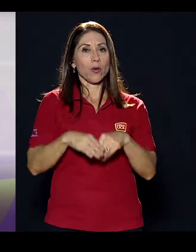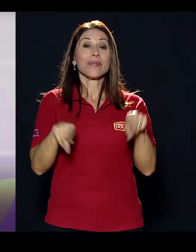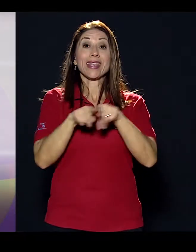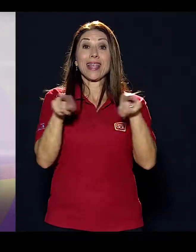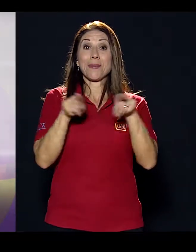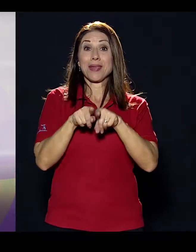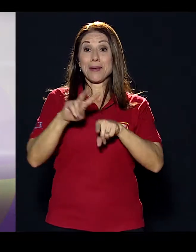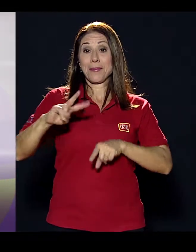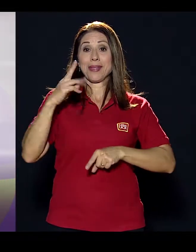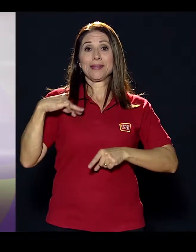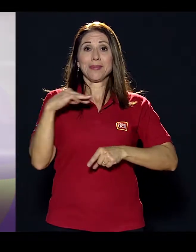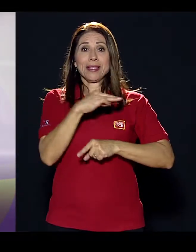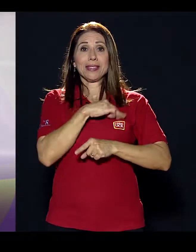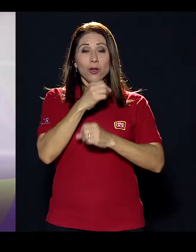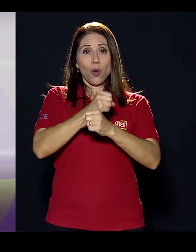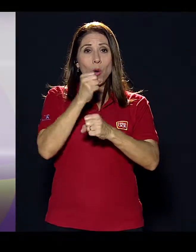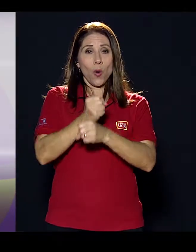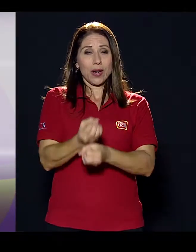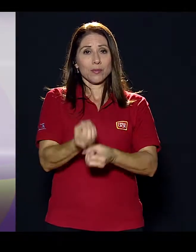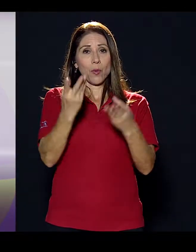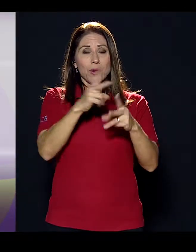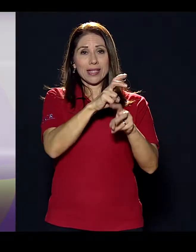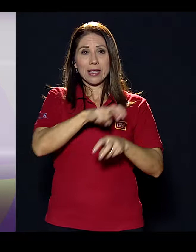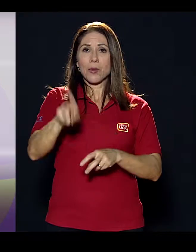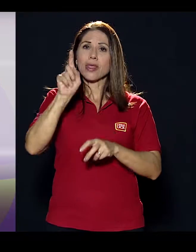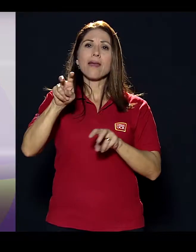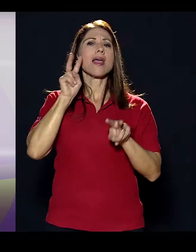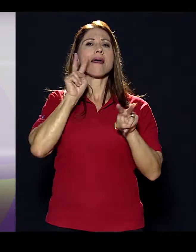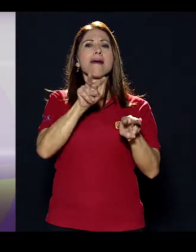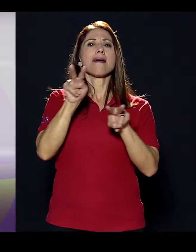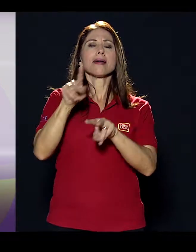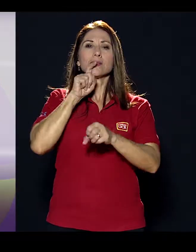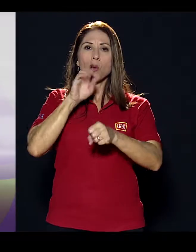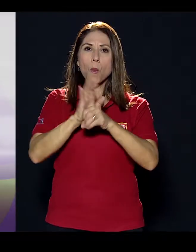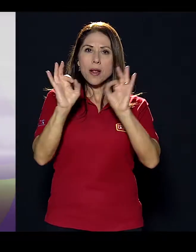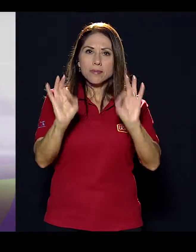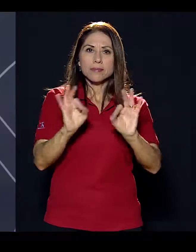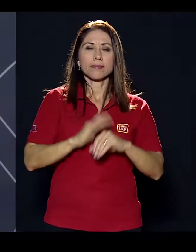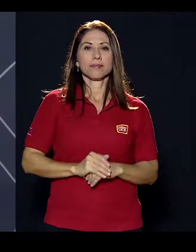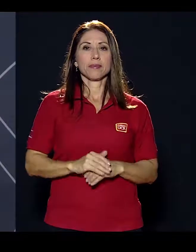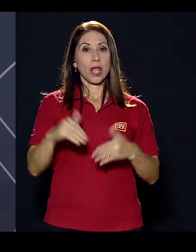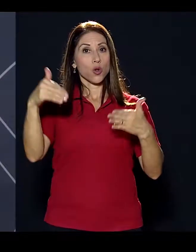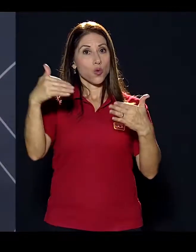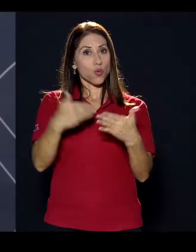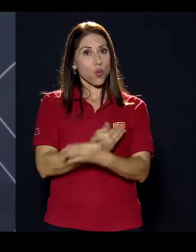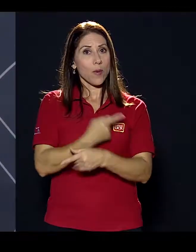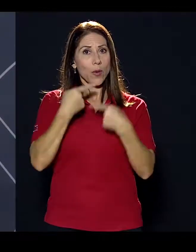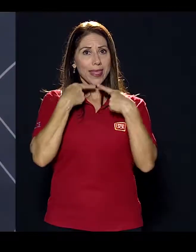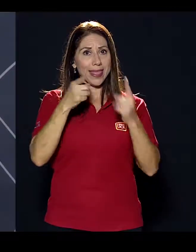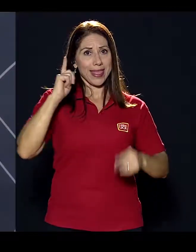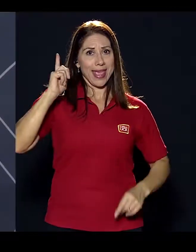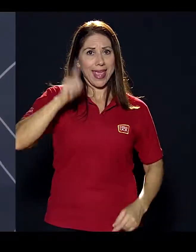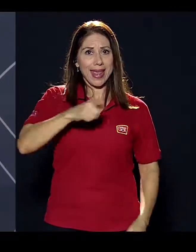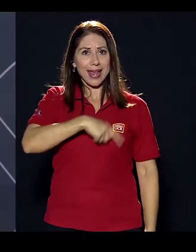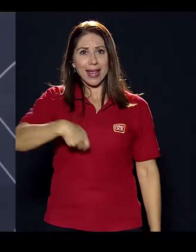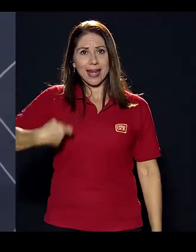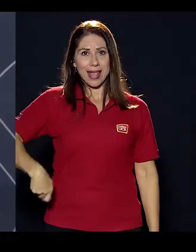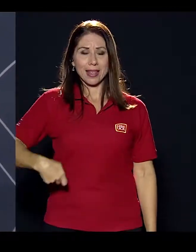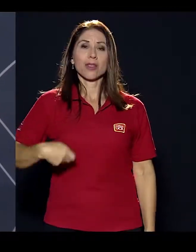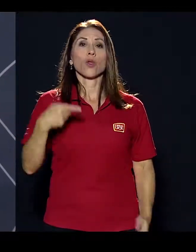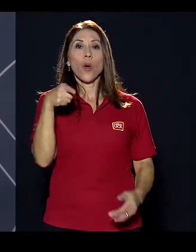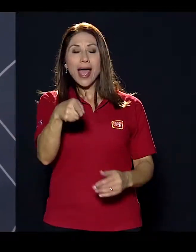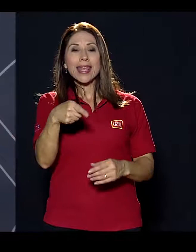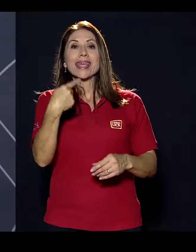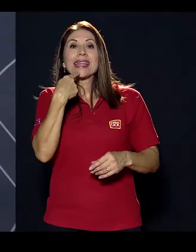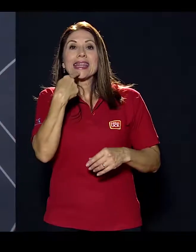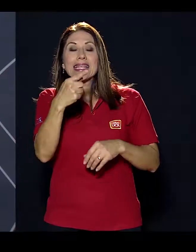y Transportes para fiscalizar su cumplimiento. En el nuevo decreto, como señalaba anteriormente,